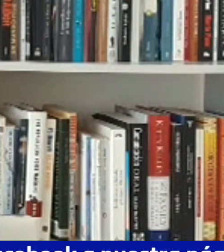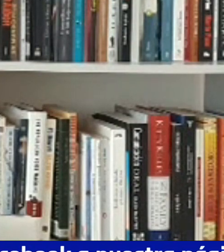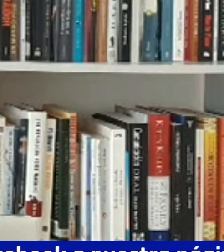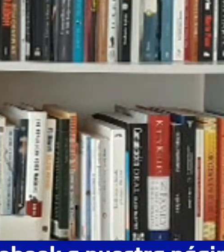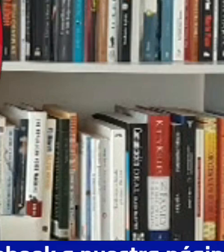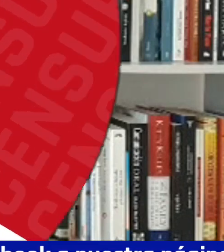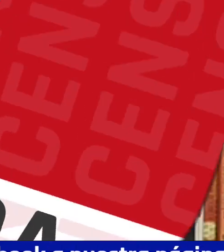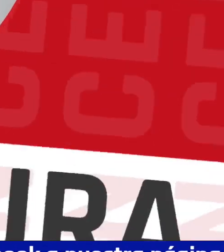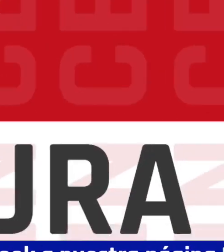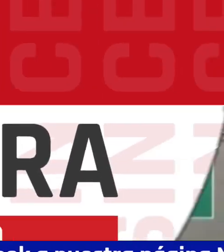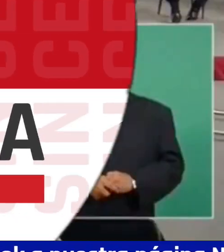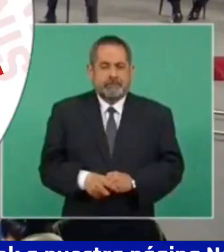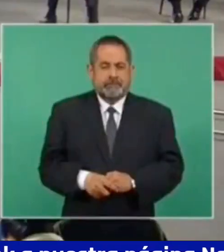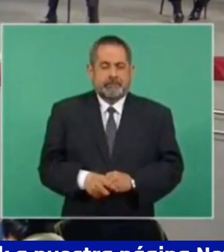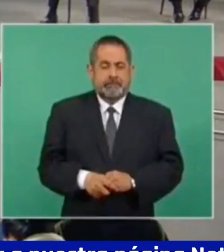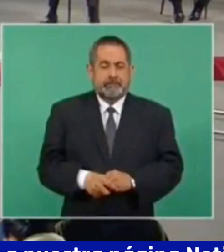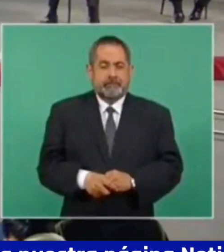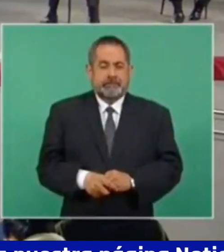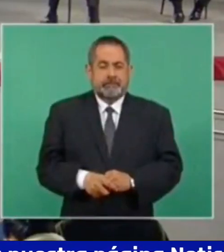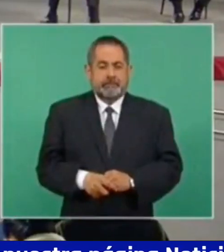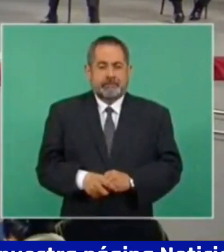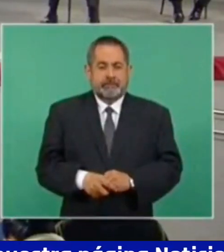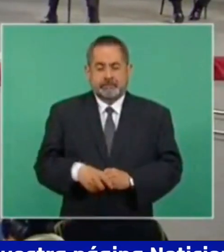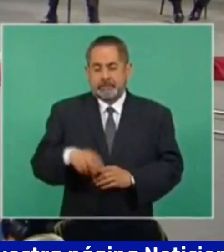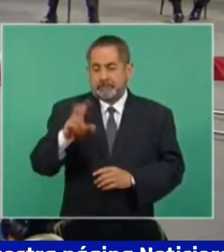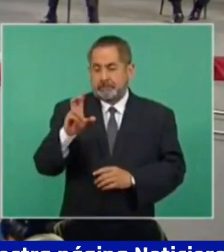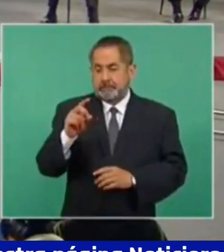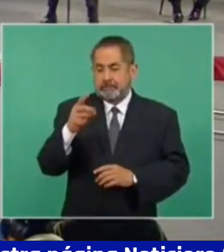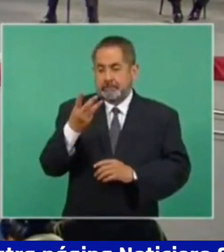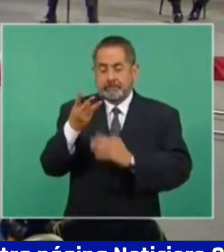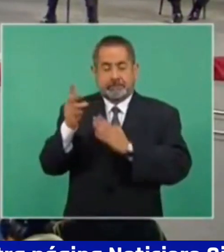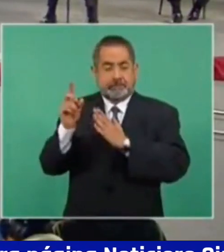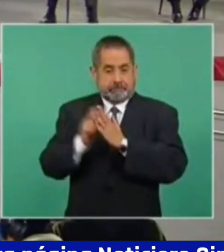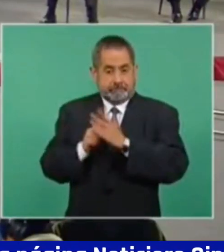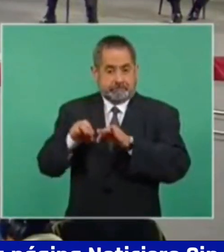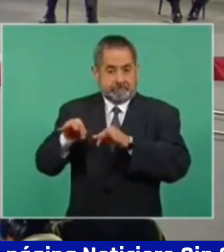Páez Varela. Con 33 meses en el cargo,